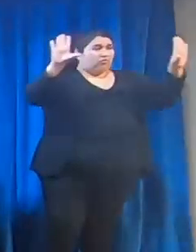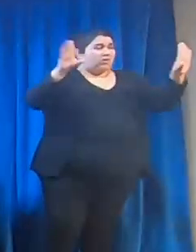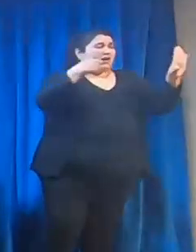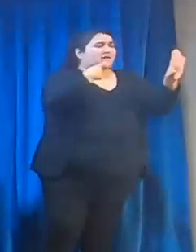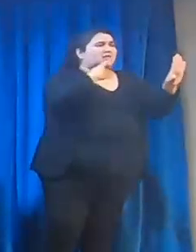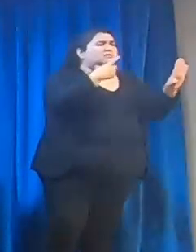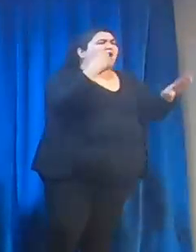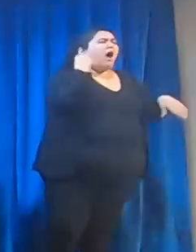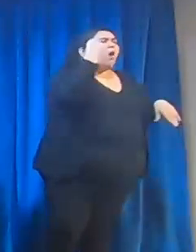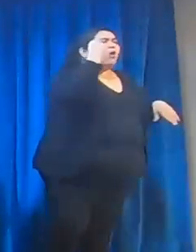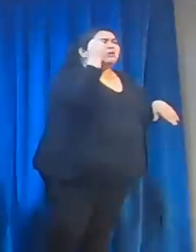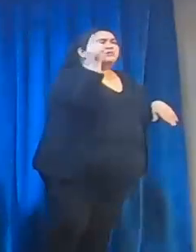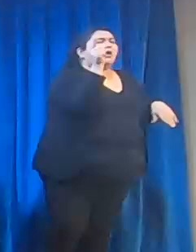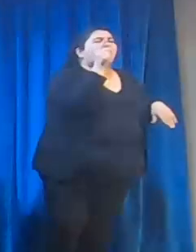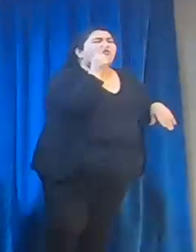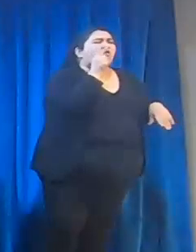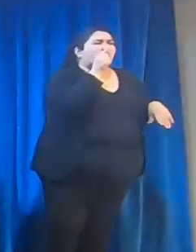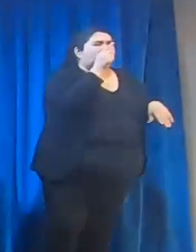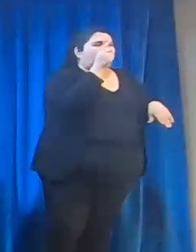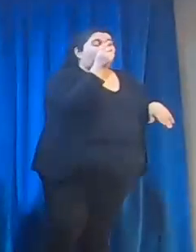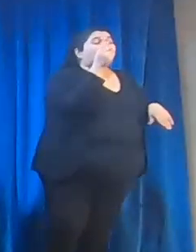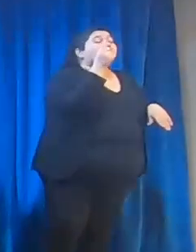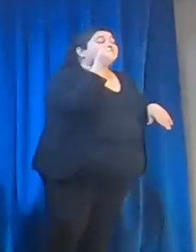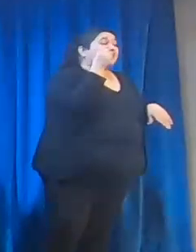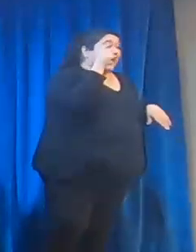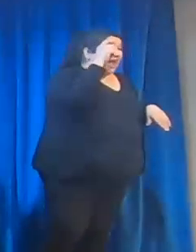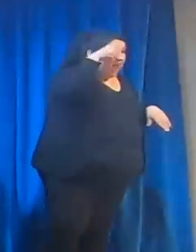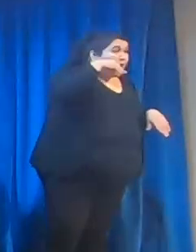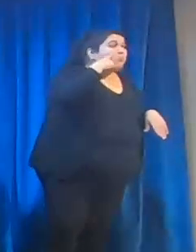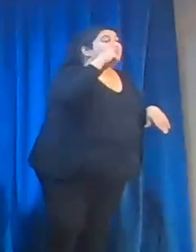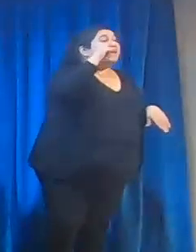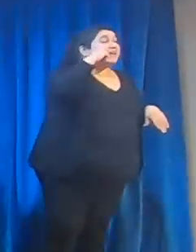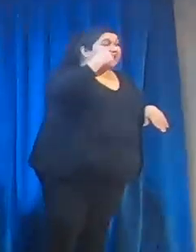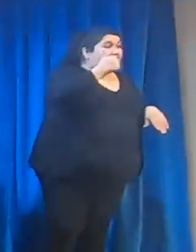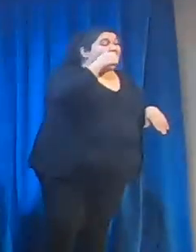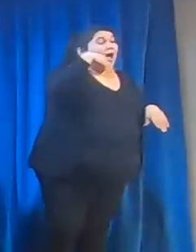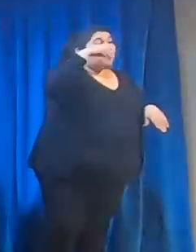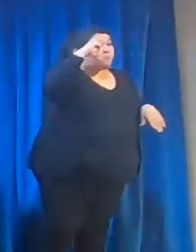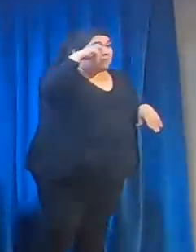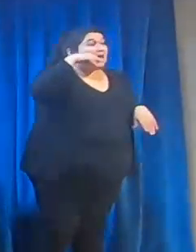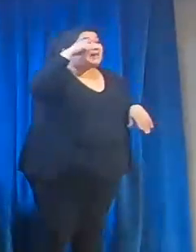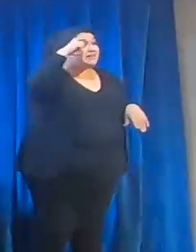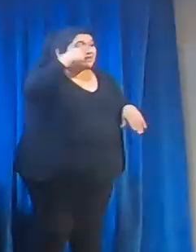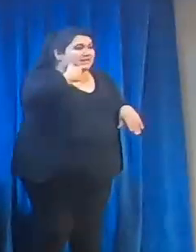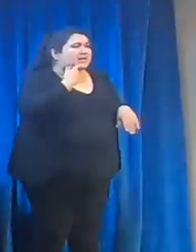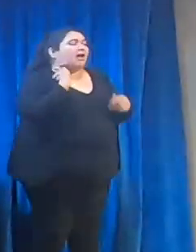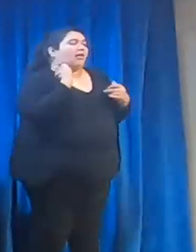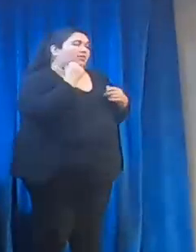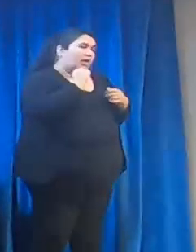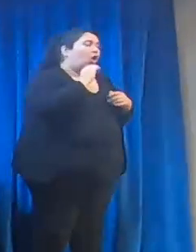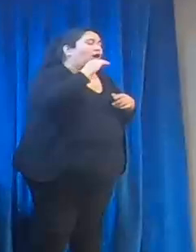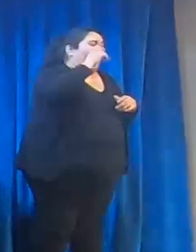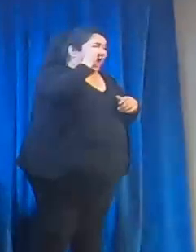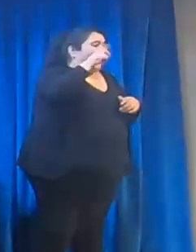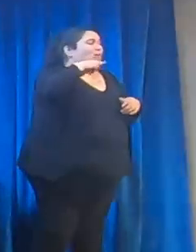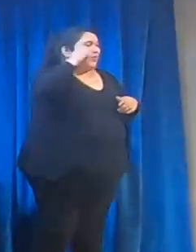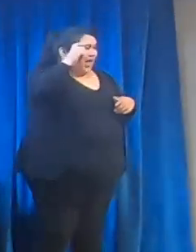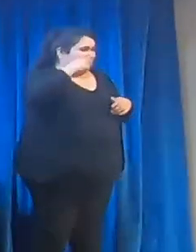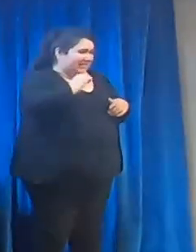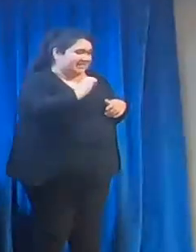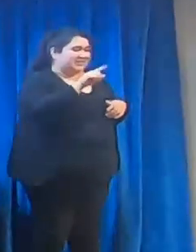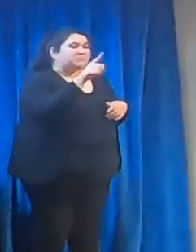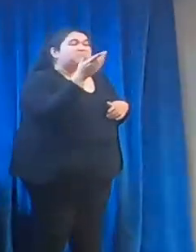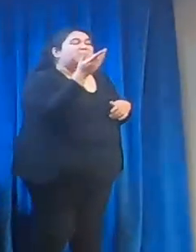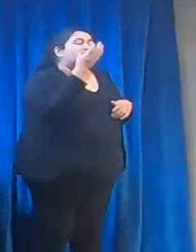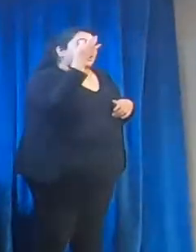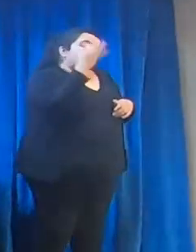aguante el porro, Emilia Marnes, te doy el viernes. Eso es un meme, digo porque ya me surgió. Son cosas que empiezan